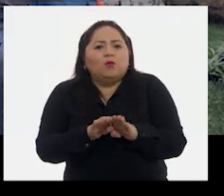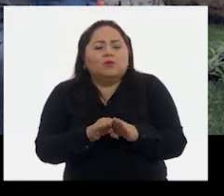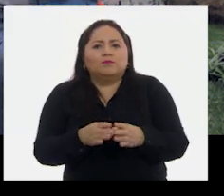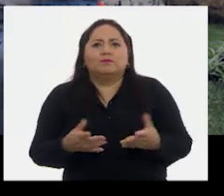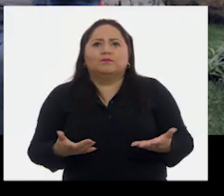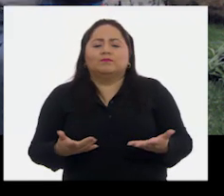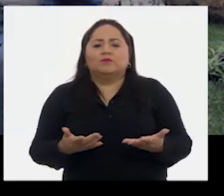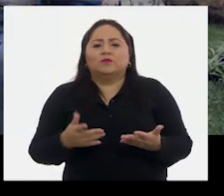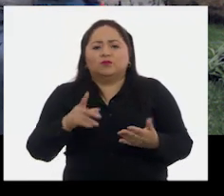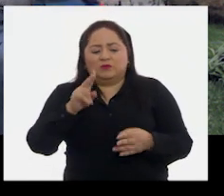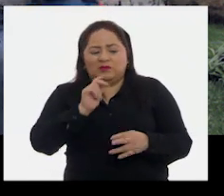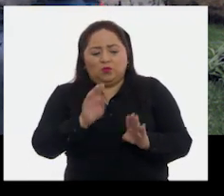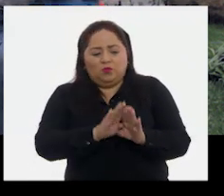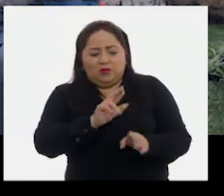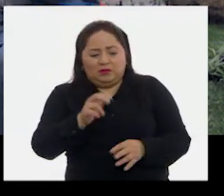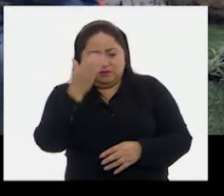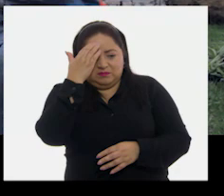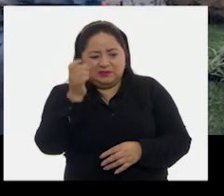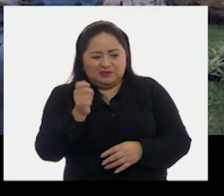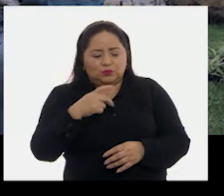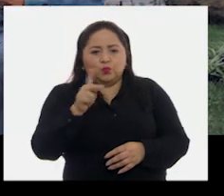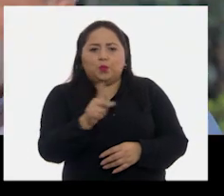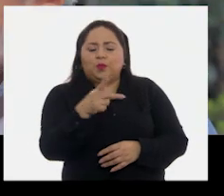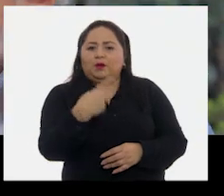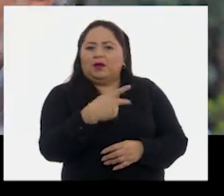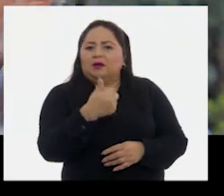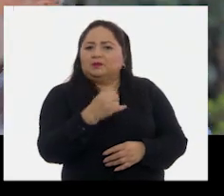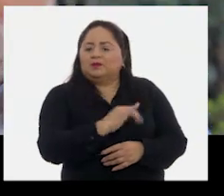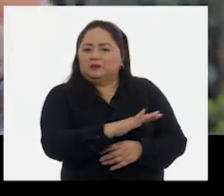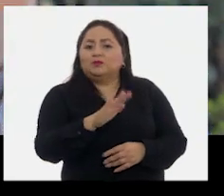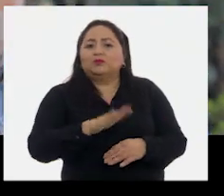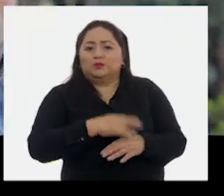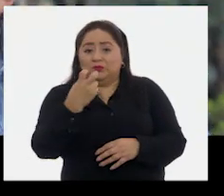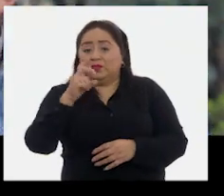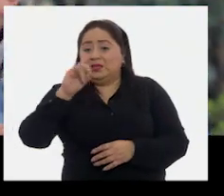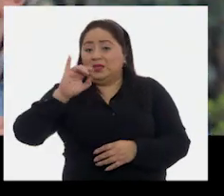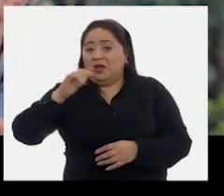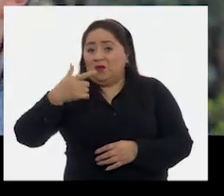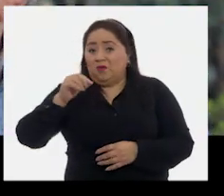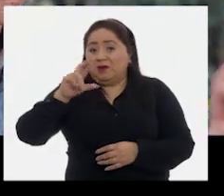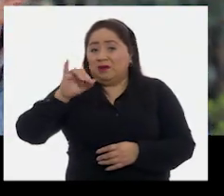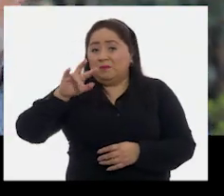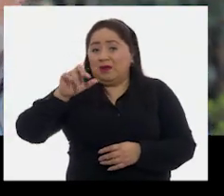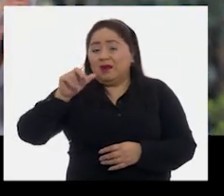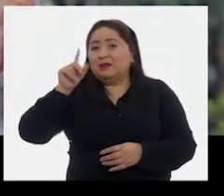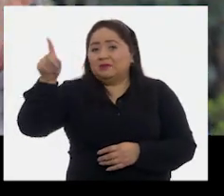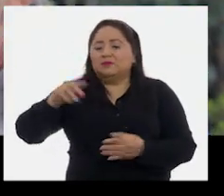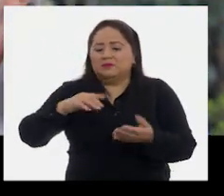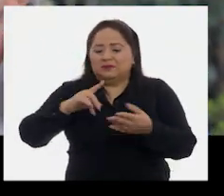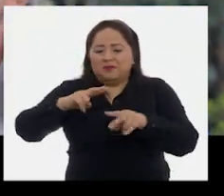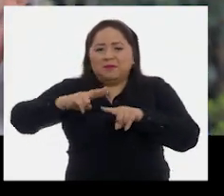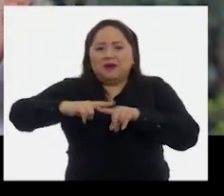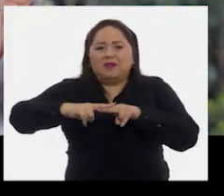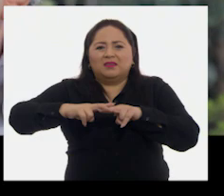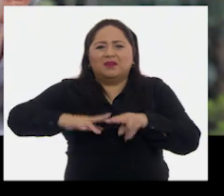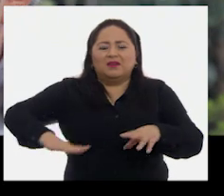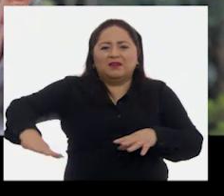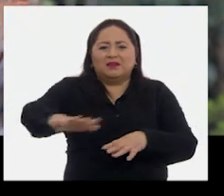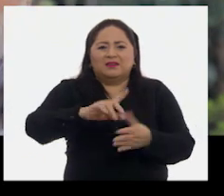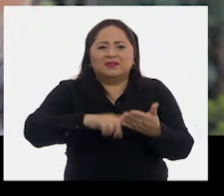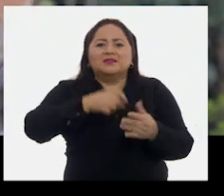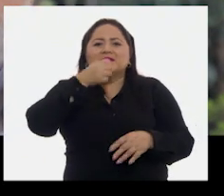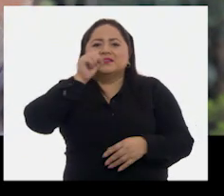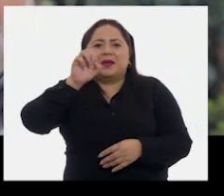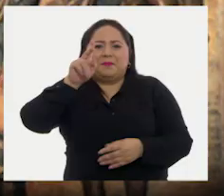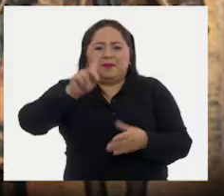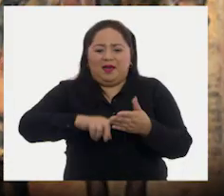se reconoce este pueblo a sí mismo, ¿no? Por eso Diego Rivera, ¿verdad?, en el patio de abajo de la Secretaría